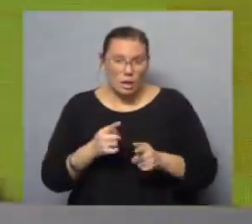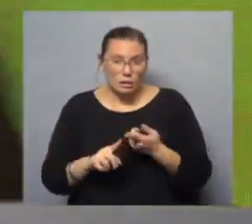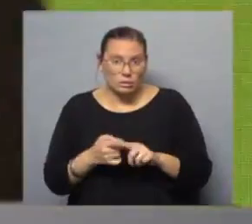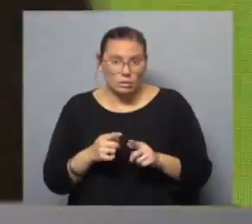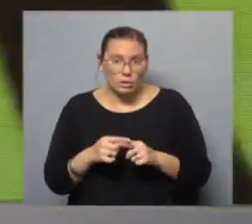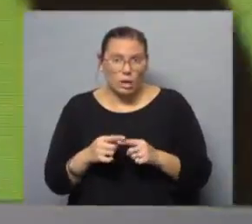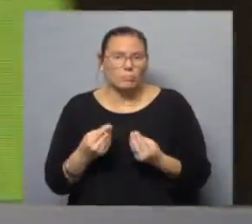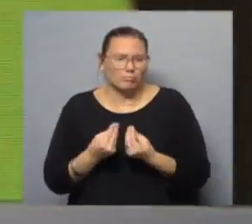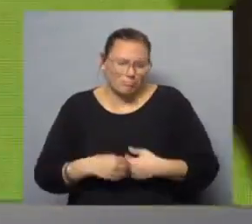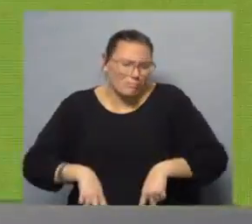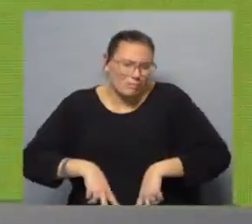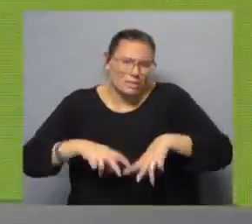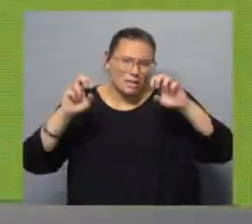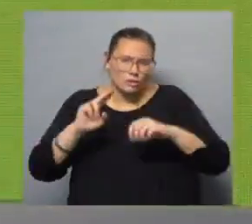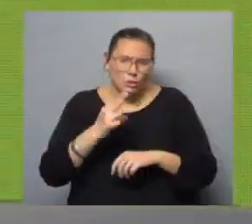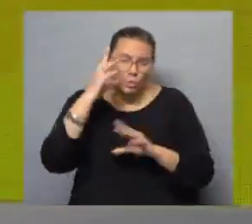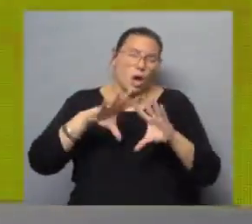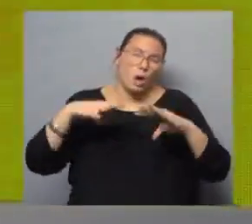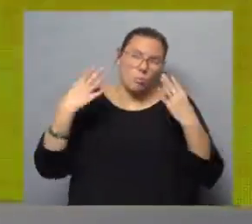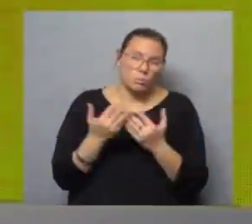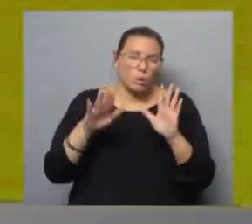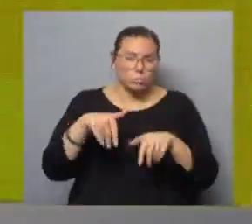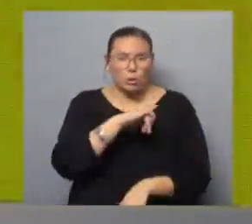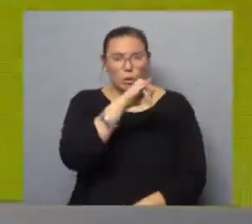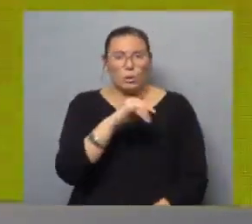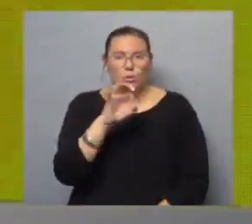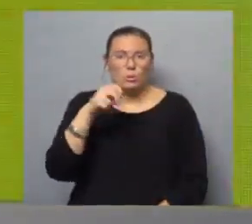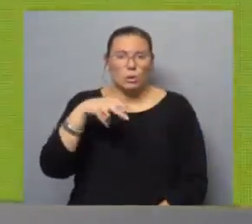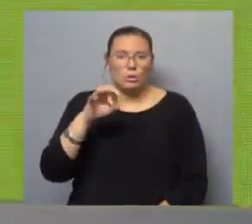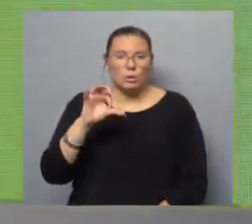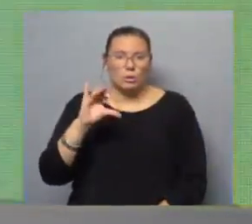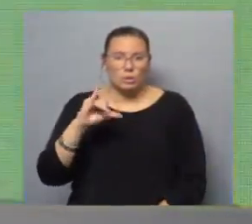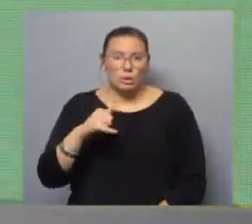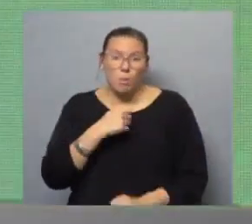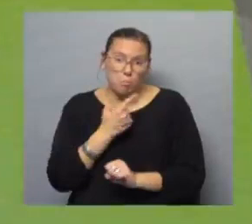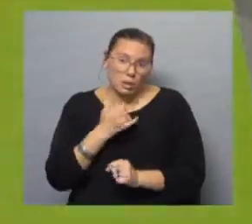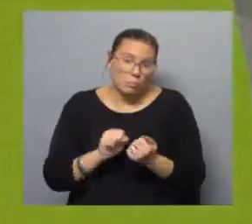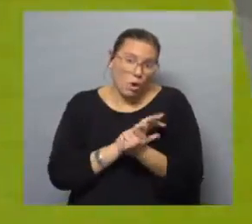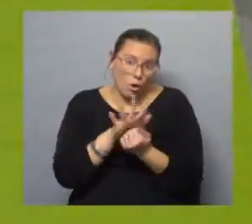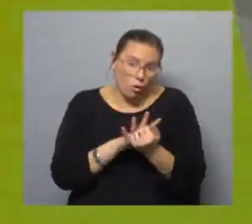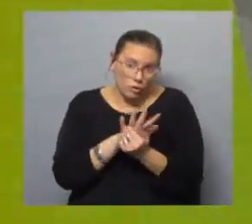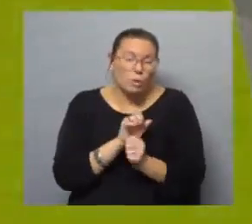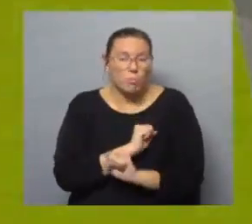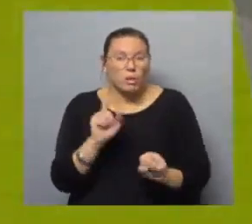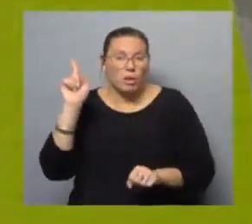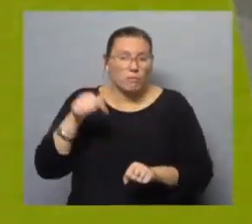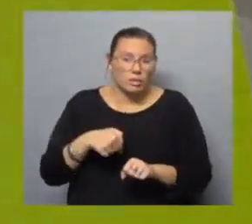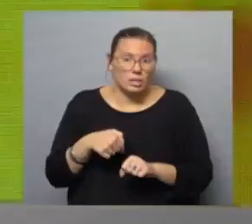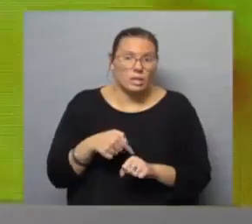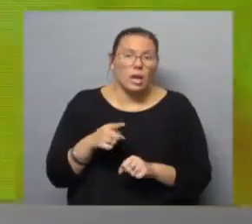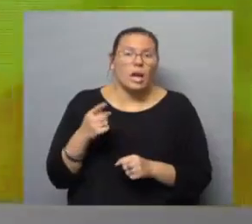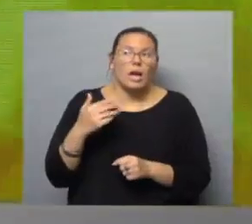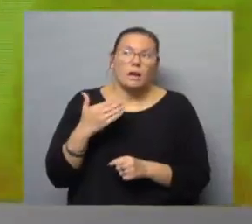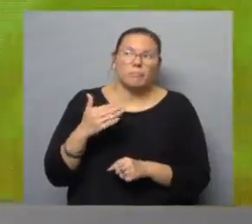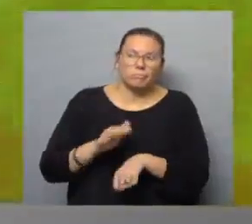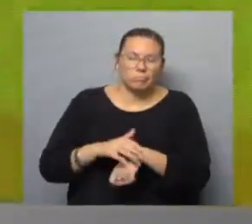de investigaciones en Uruguay y en el mundo sobre la zoonosis, porque bueno, el COVID puede haber sido, puede considerarse una zoonosis,